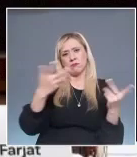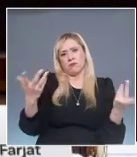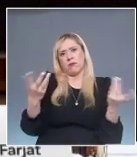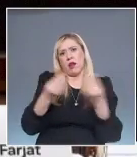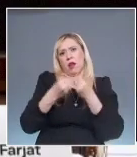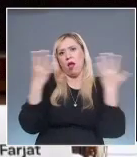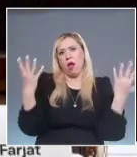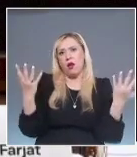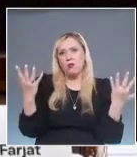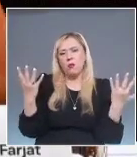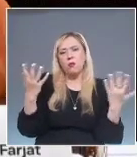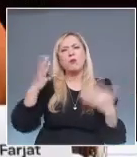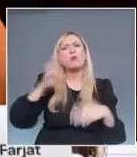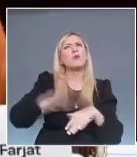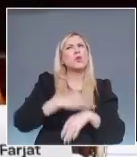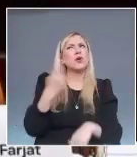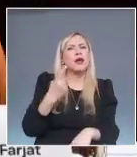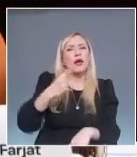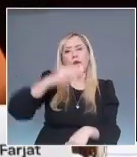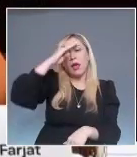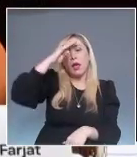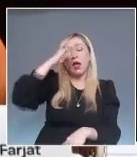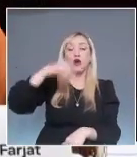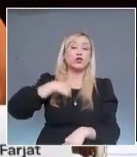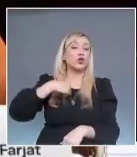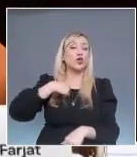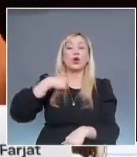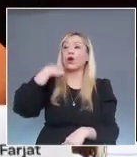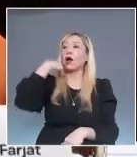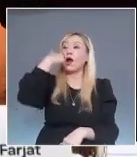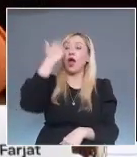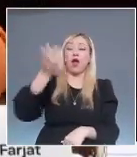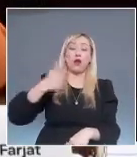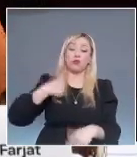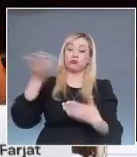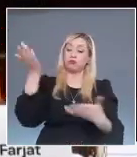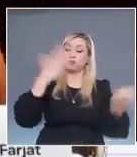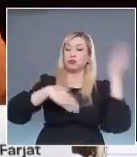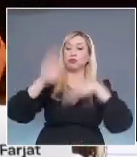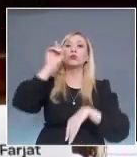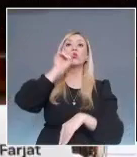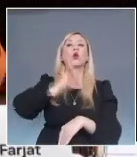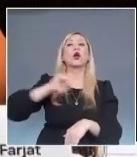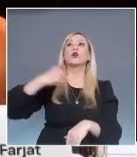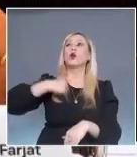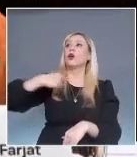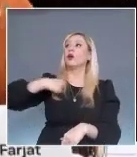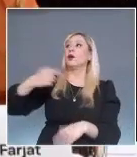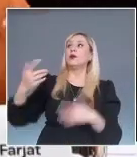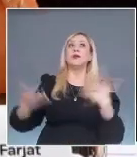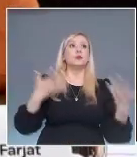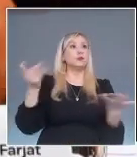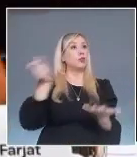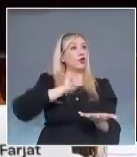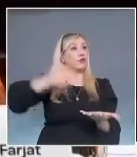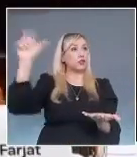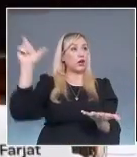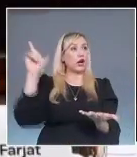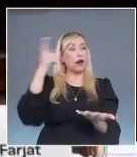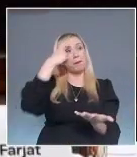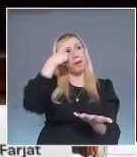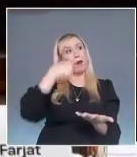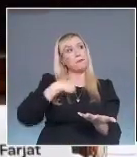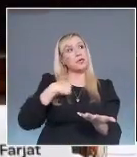hay un afán de que no nada más yo quiero mi progreso como mujer, mi progreso profesional o mi plenitud